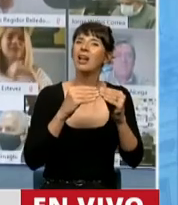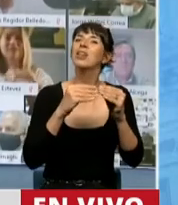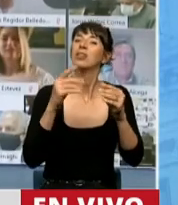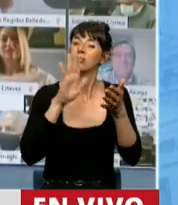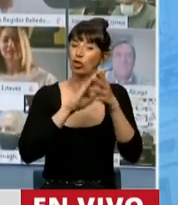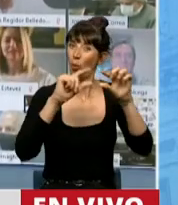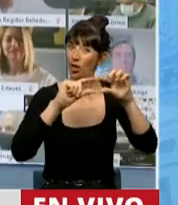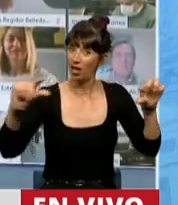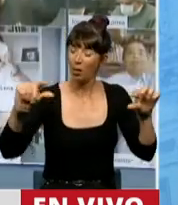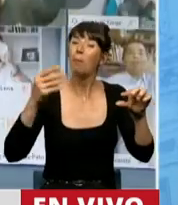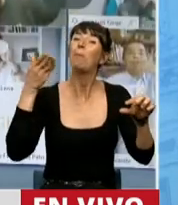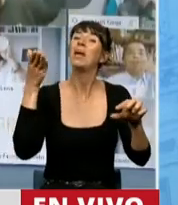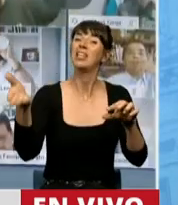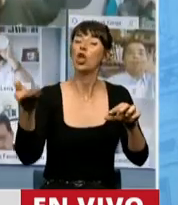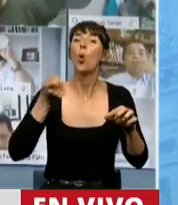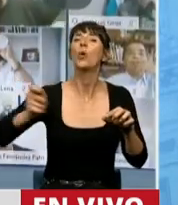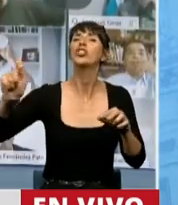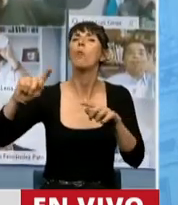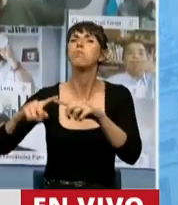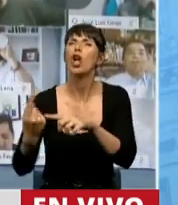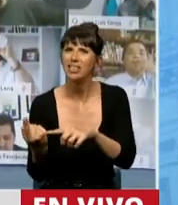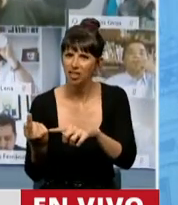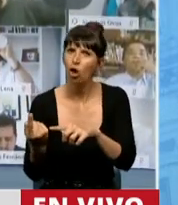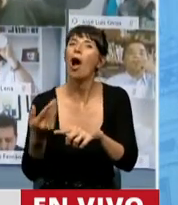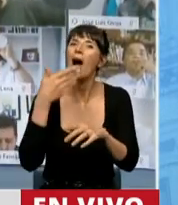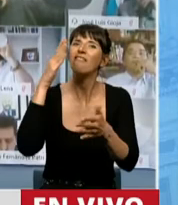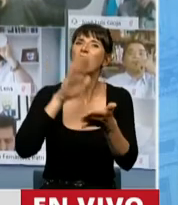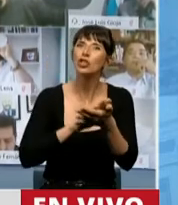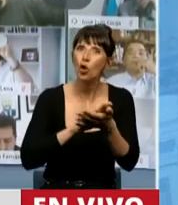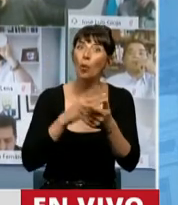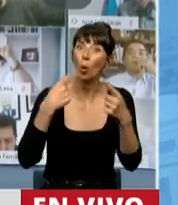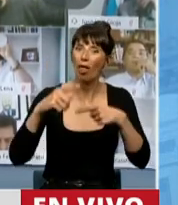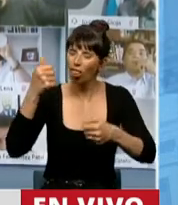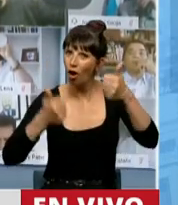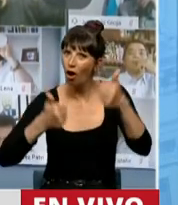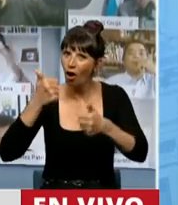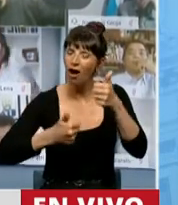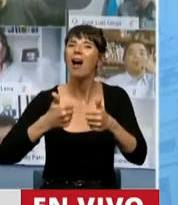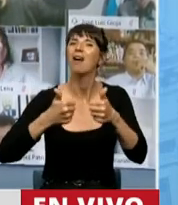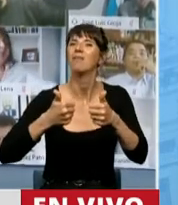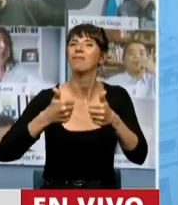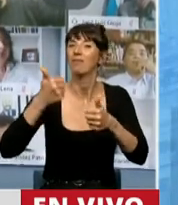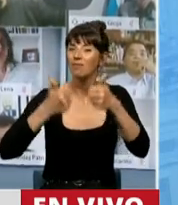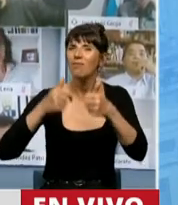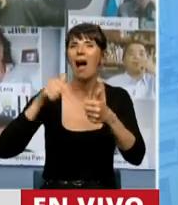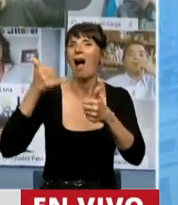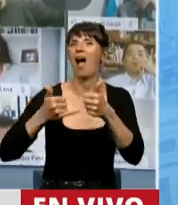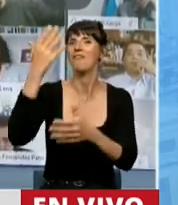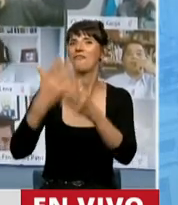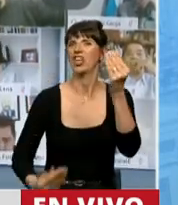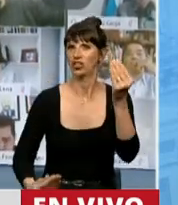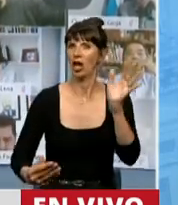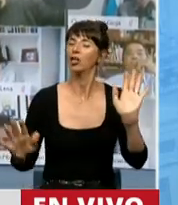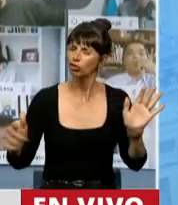juicio político se habla de concursos que están mal hechos. Así que, presidente, mi moción está